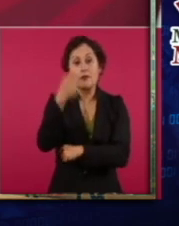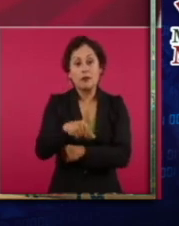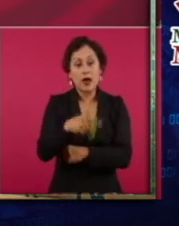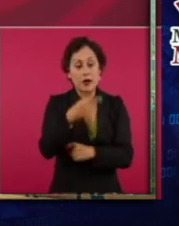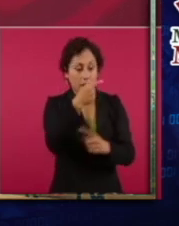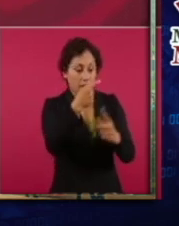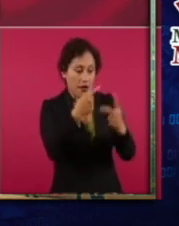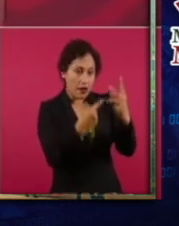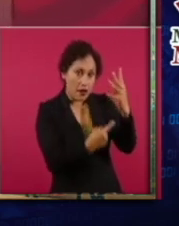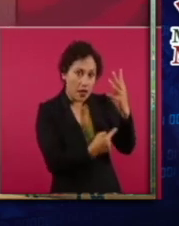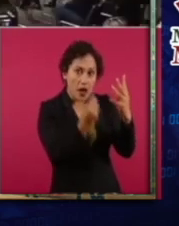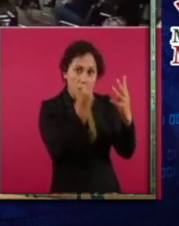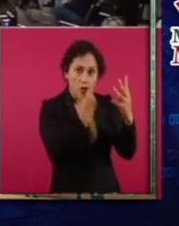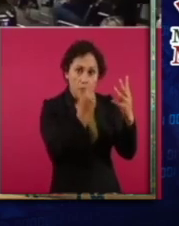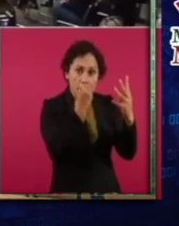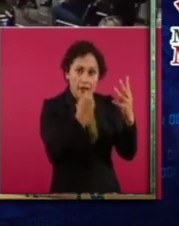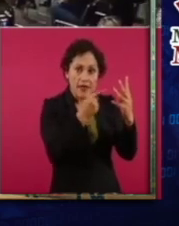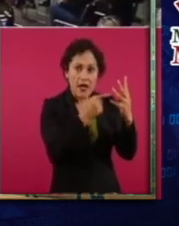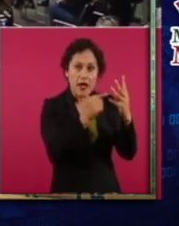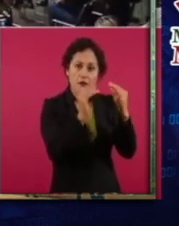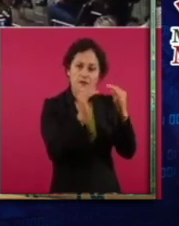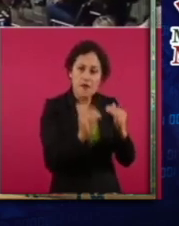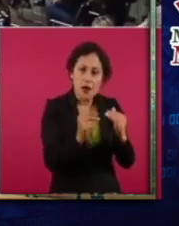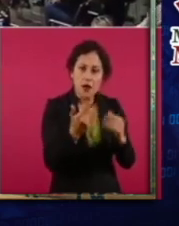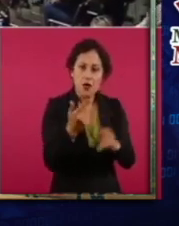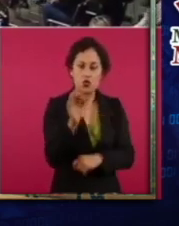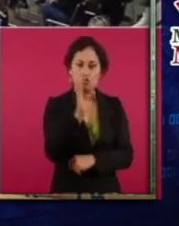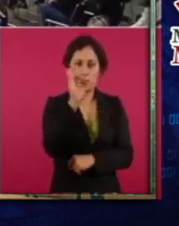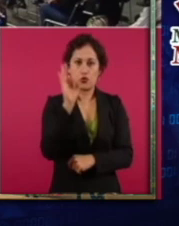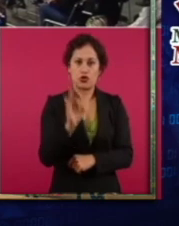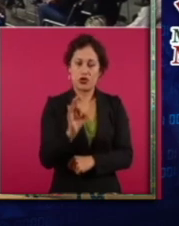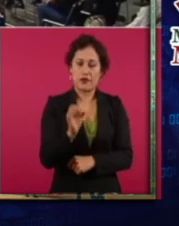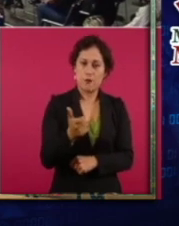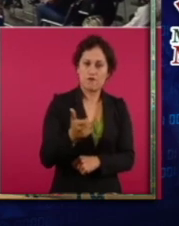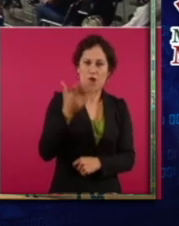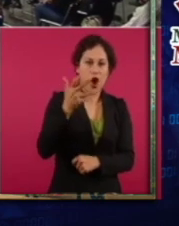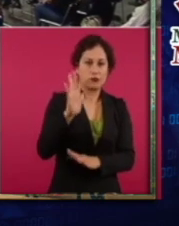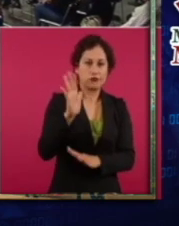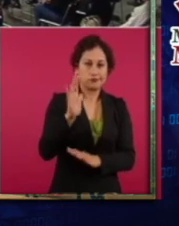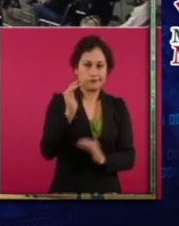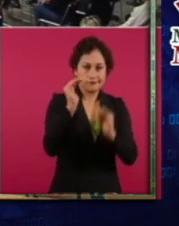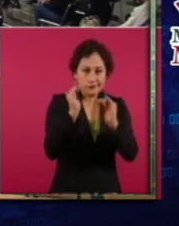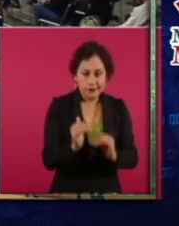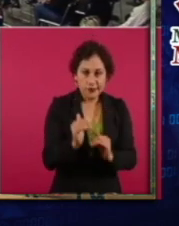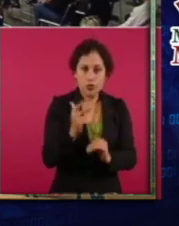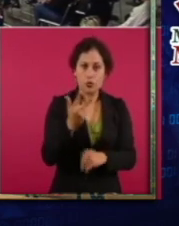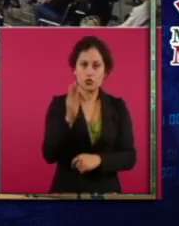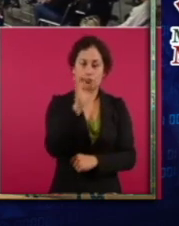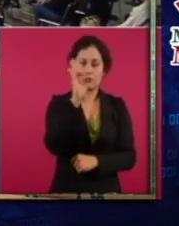baje 8%. La canasta básica tiene